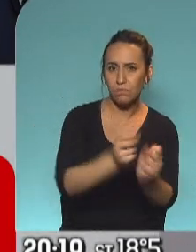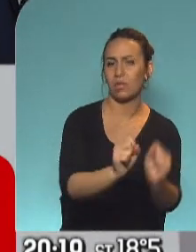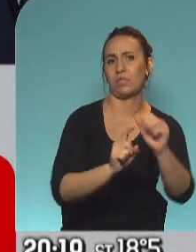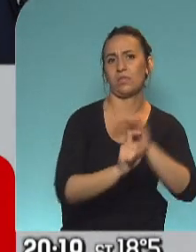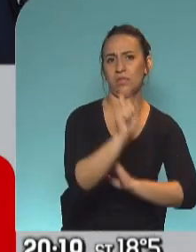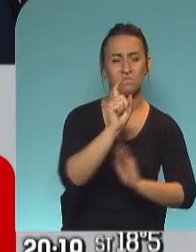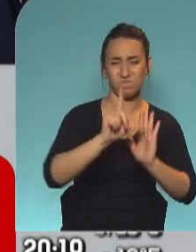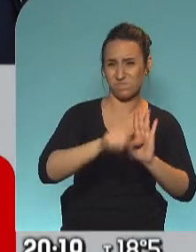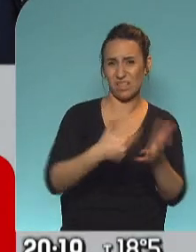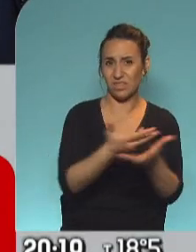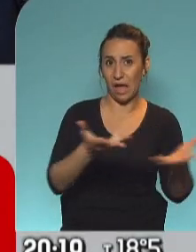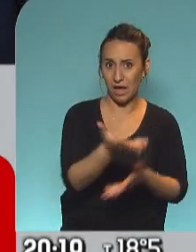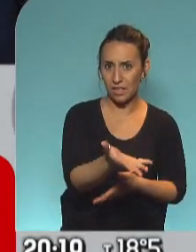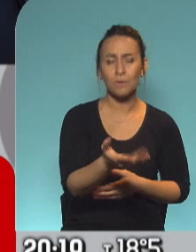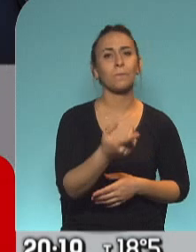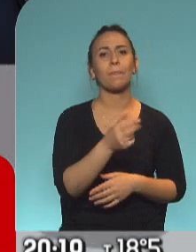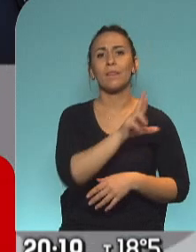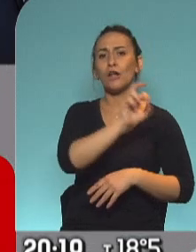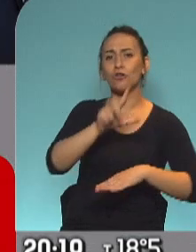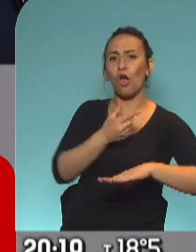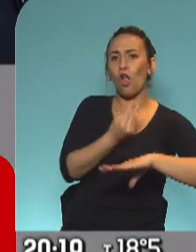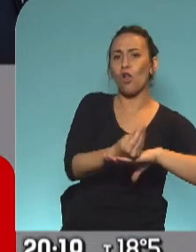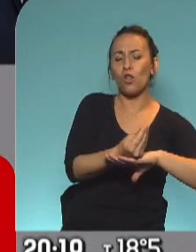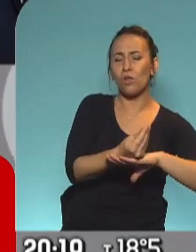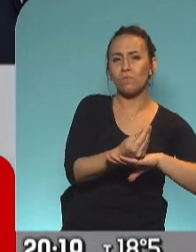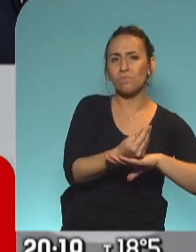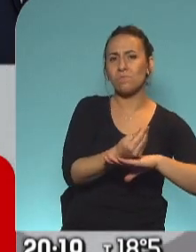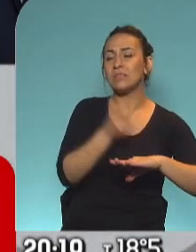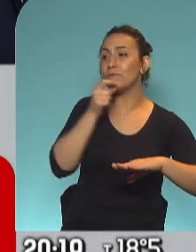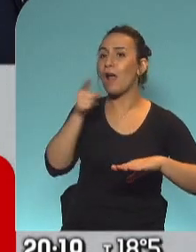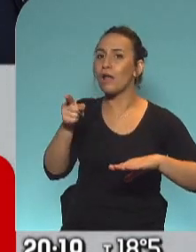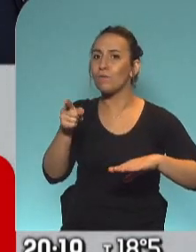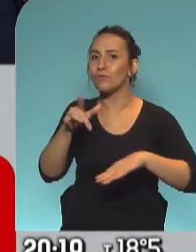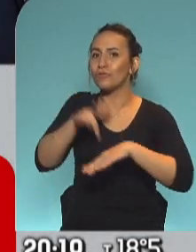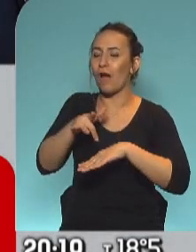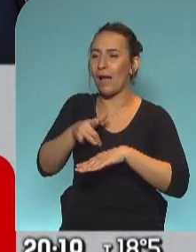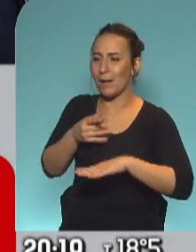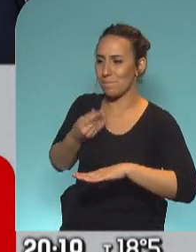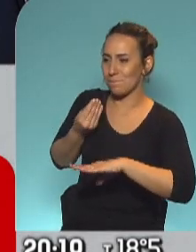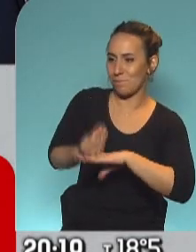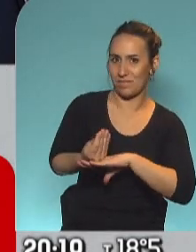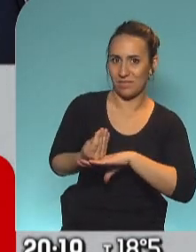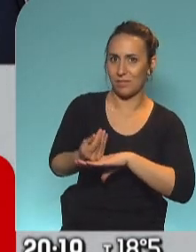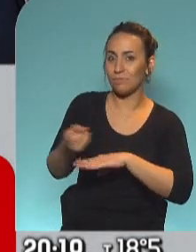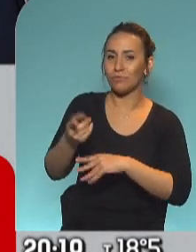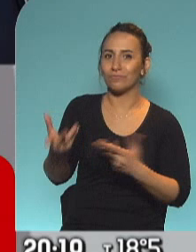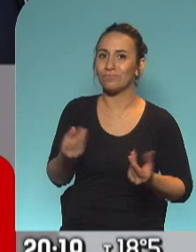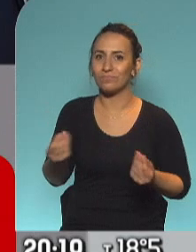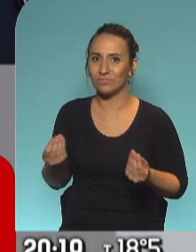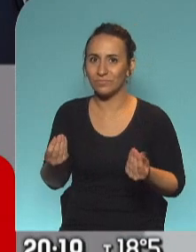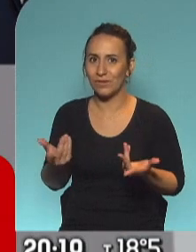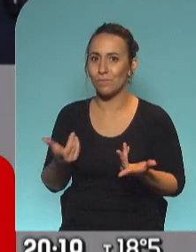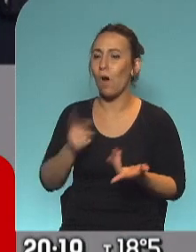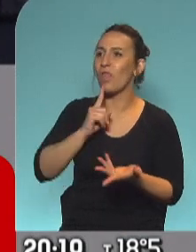tuvo para usted Aguad y qué cree que hubiera hecho distinto de estar al frente del ministerio en ese entonces?